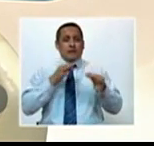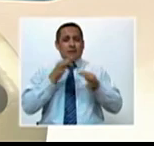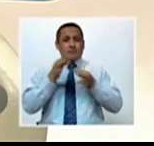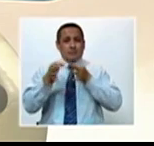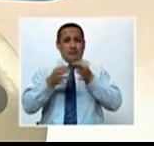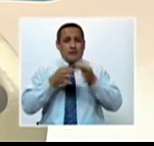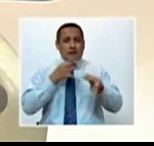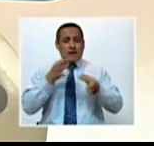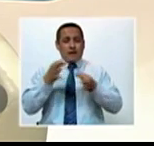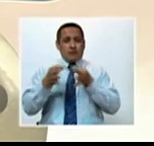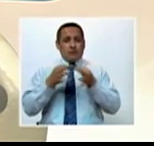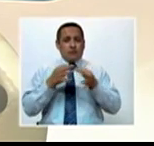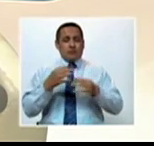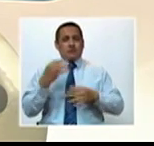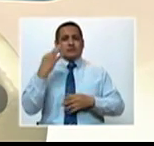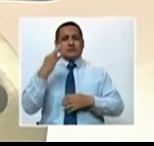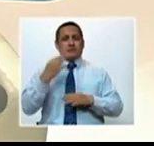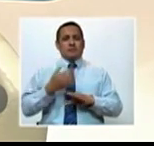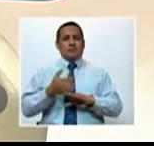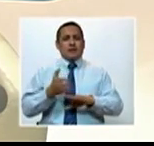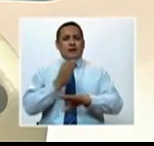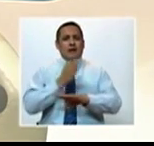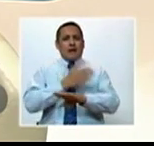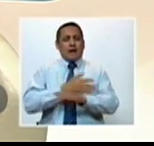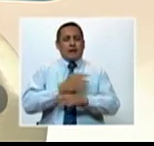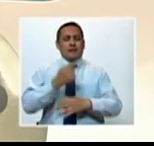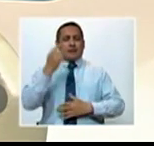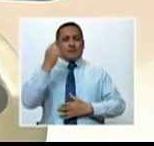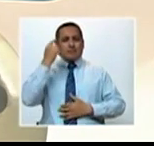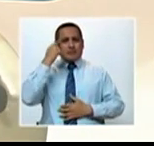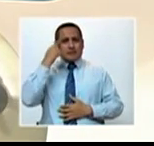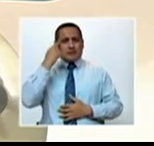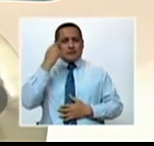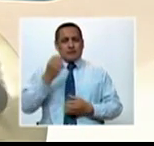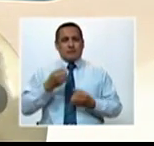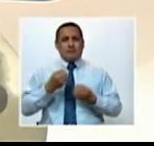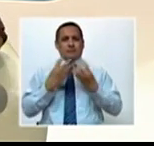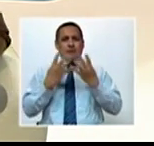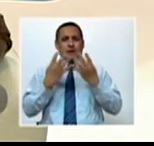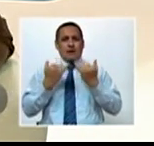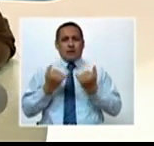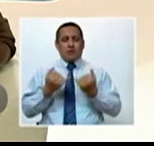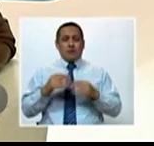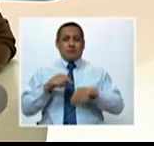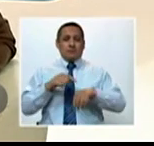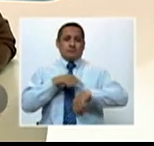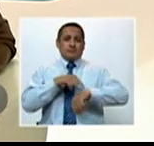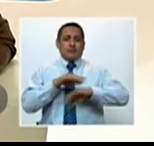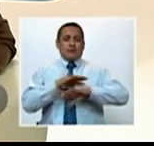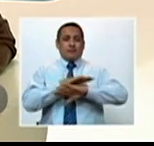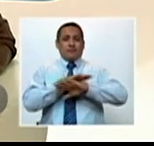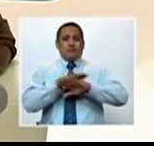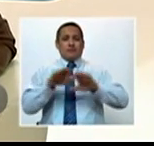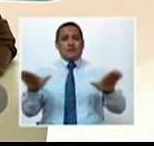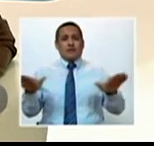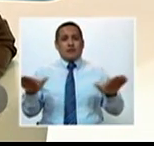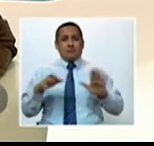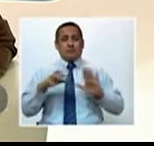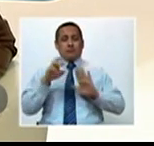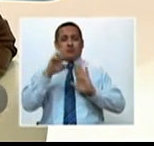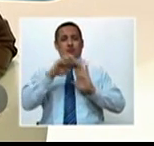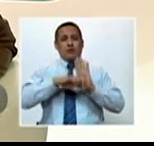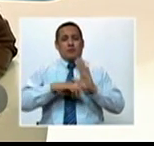tenerlo siempre a consideración. Con eso llegamos al final de este